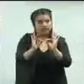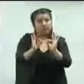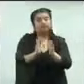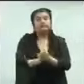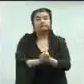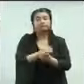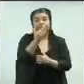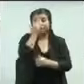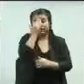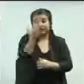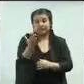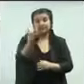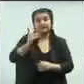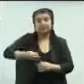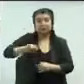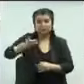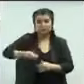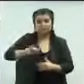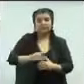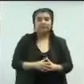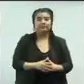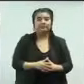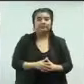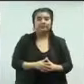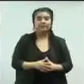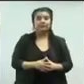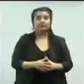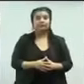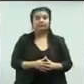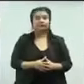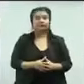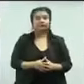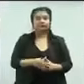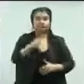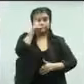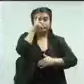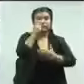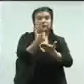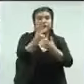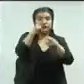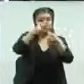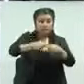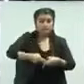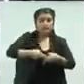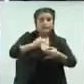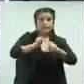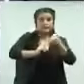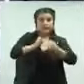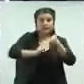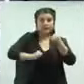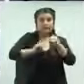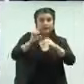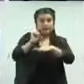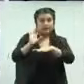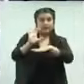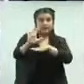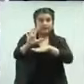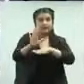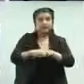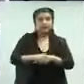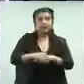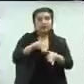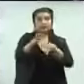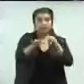Gracias, diputado Contreras. Presidente, gracias, ministro, disculpe. Yo creo que estamos acercándonos al final de la presentación ya, del formato